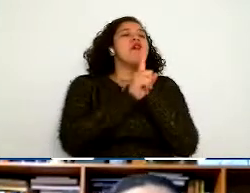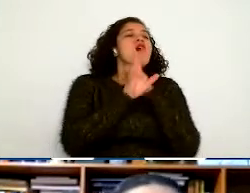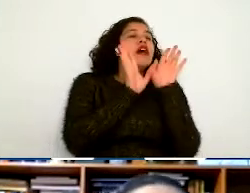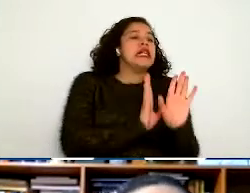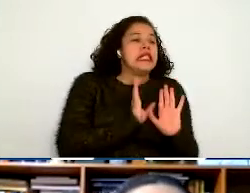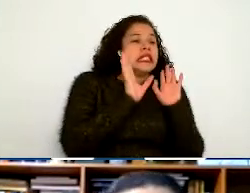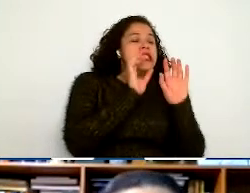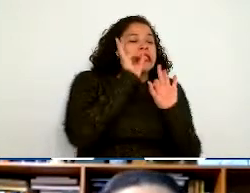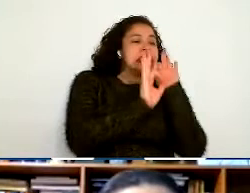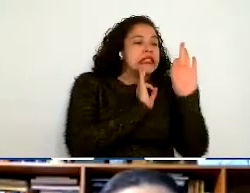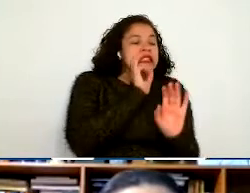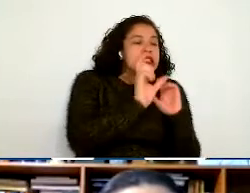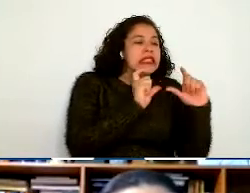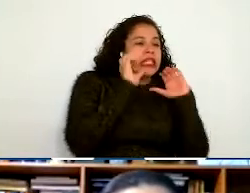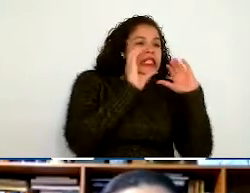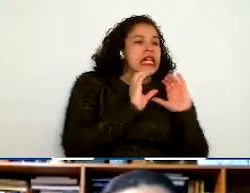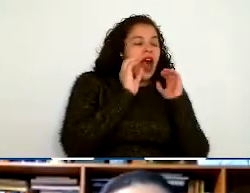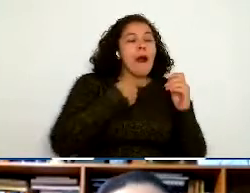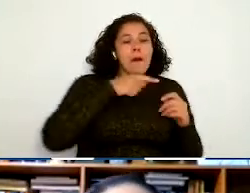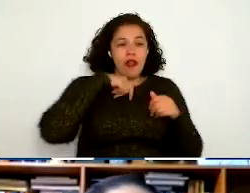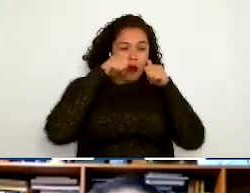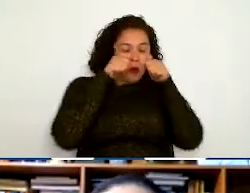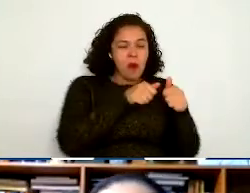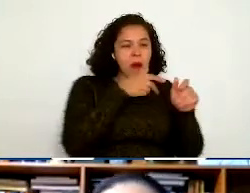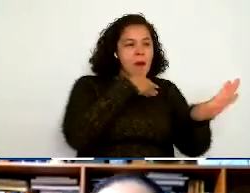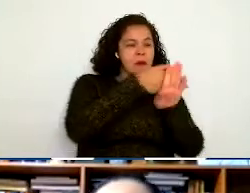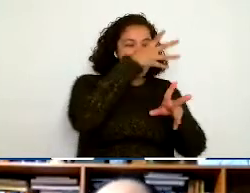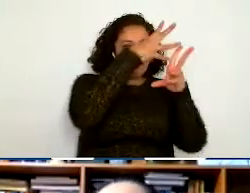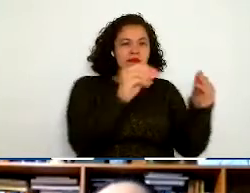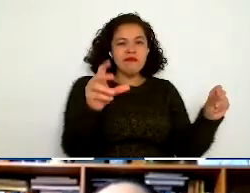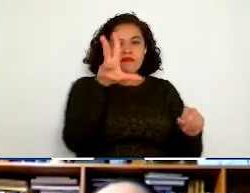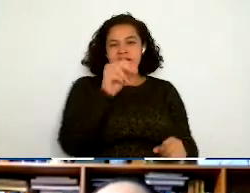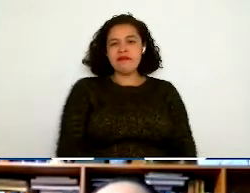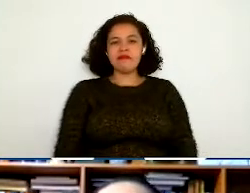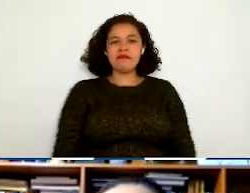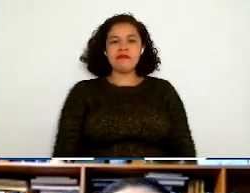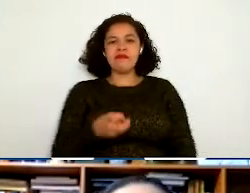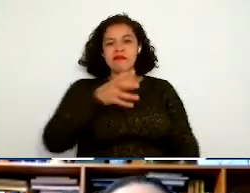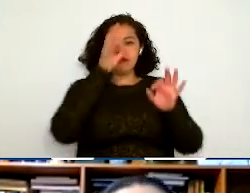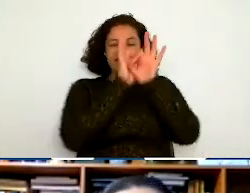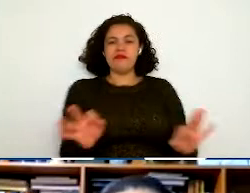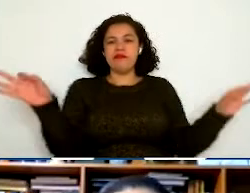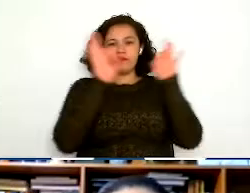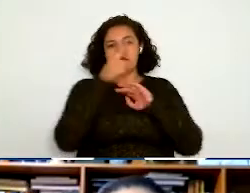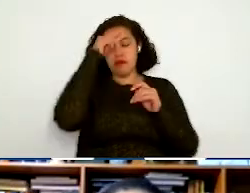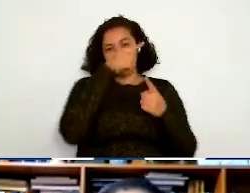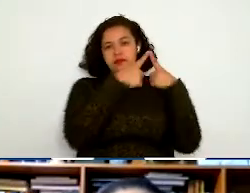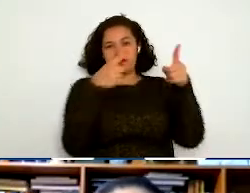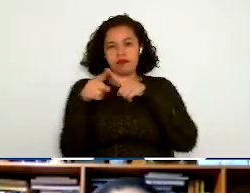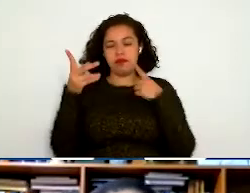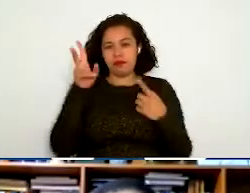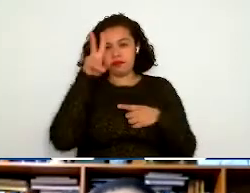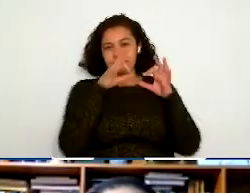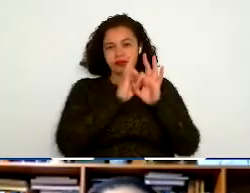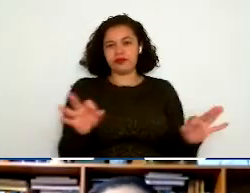pero no lo estoy atendiendo, ¿no? Entonces, por eso es tan importante saber esta diferenciación y tan